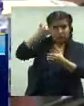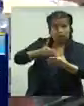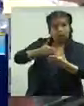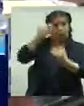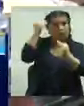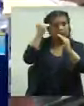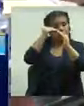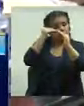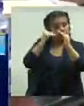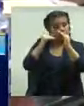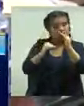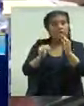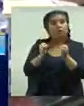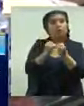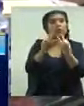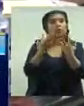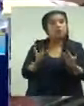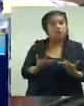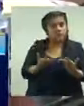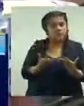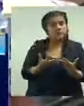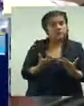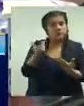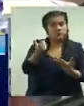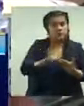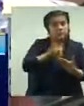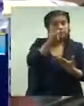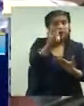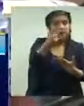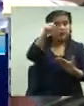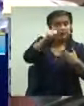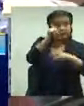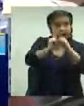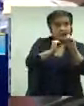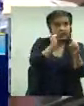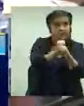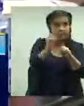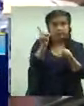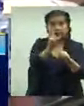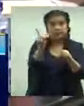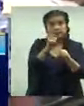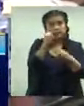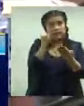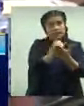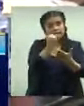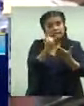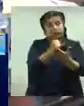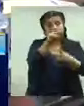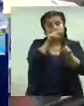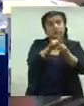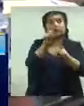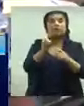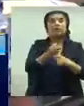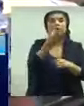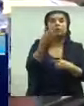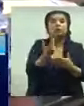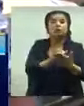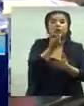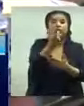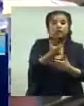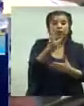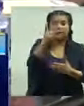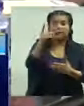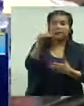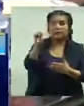detallando cuánto fue eso que se pagó este año comprometido no registrado y cuánto se pagó de devengado no